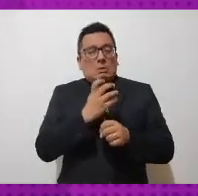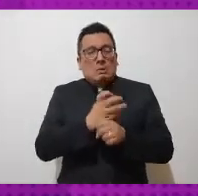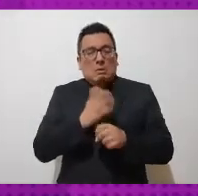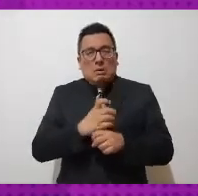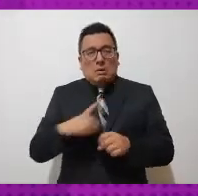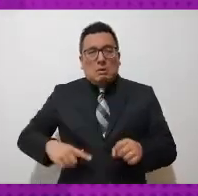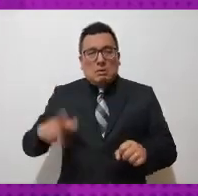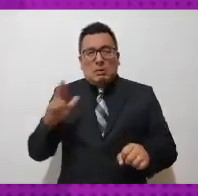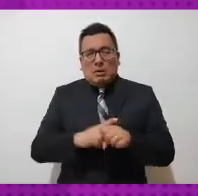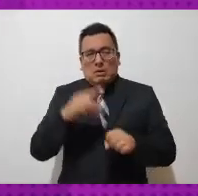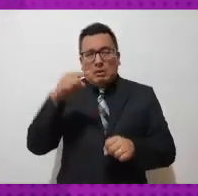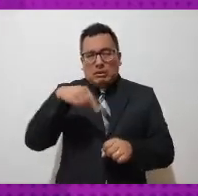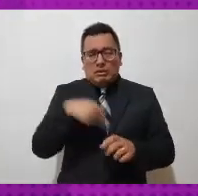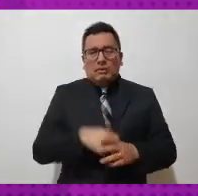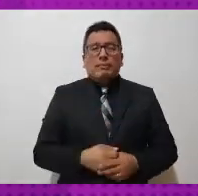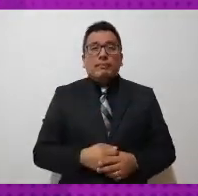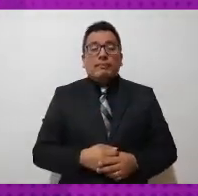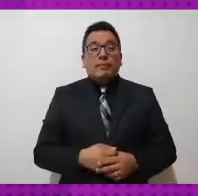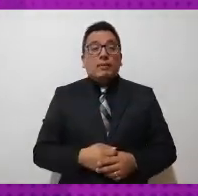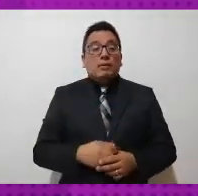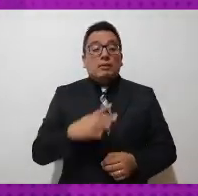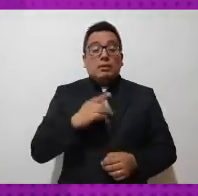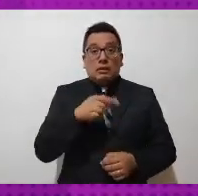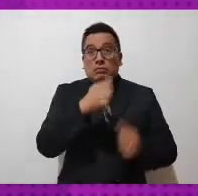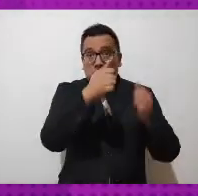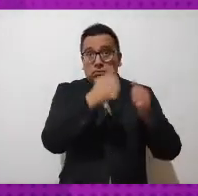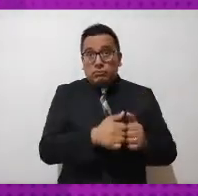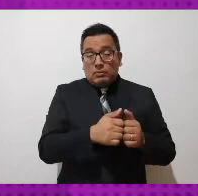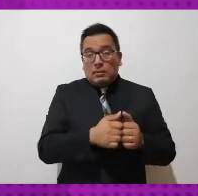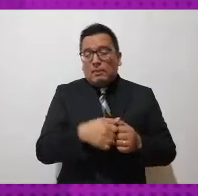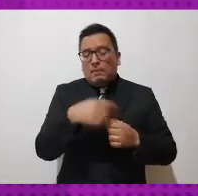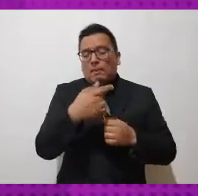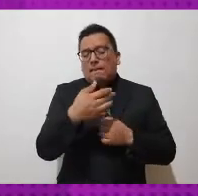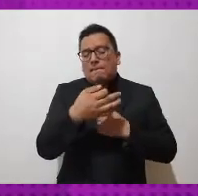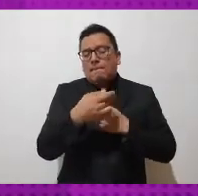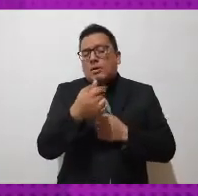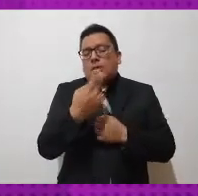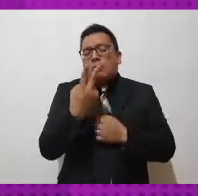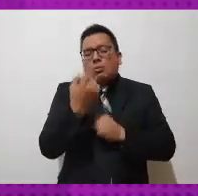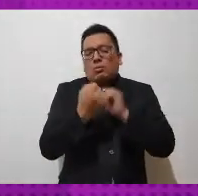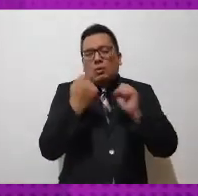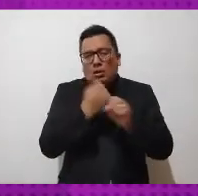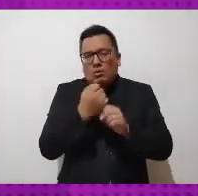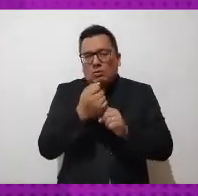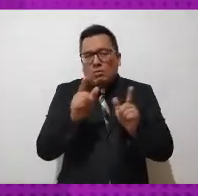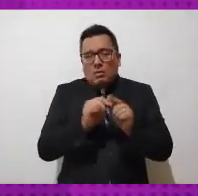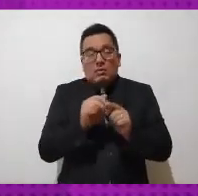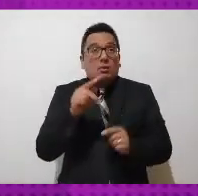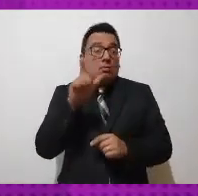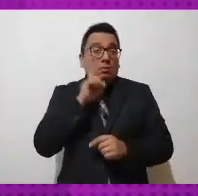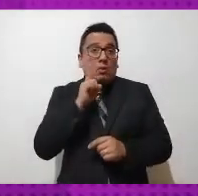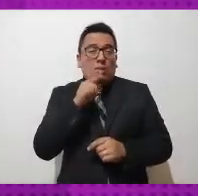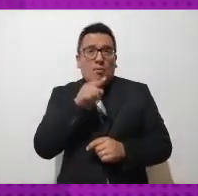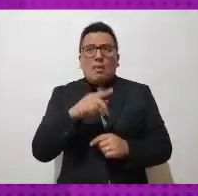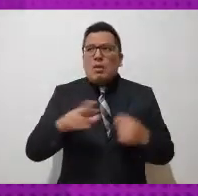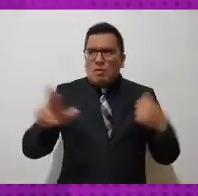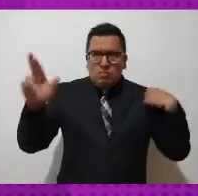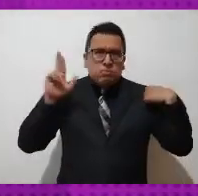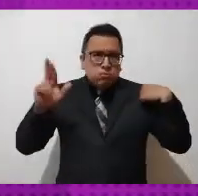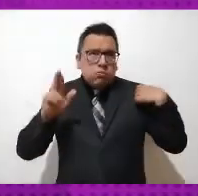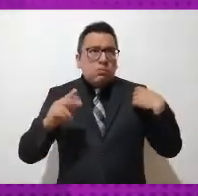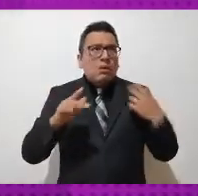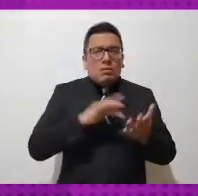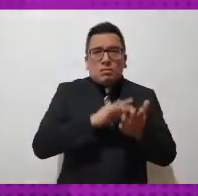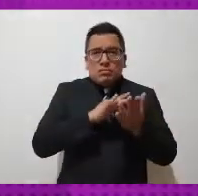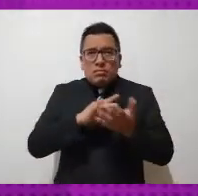estado. Y si bien la estancia de la pareja en Nayarit fue breve, realmente duró menos de 2 años, Amalia, como voluntaria en